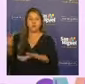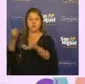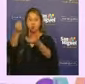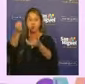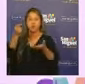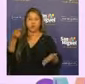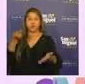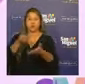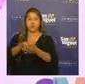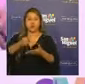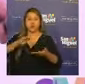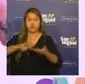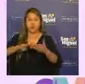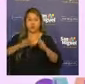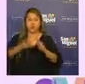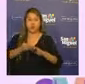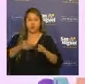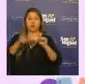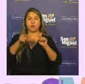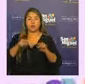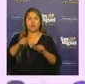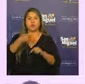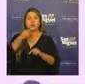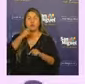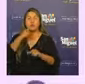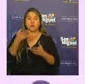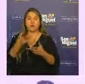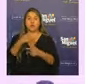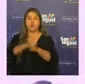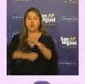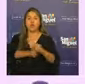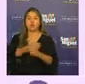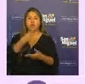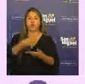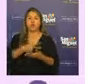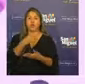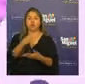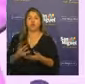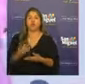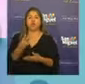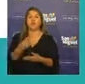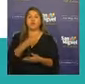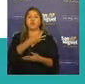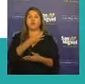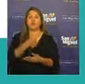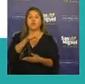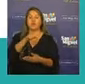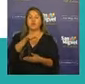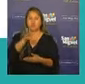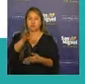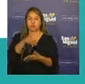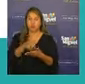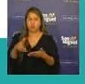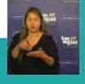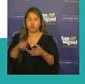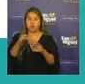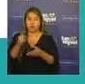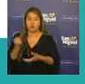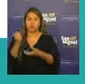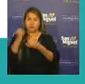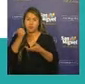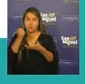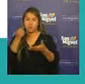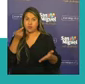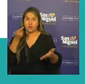comunidad. Eso se reflejó en el año 2023 en 375 millones de pesos de inversión